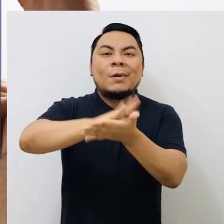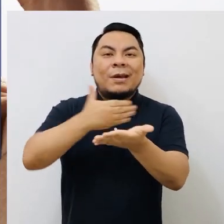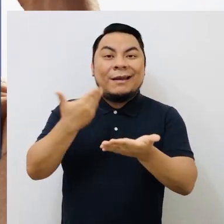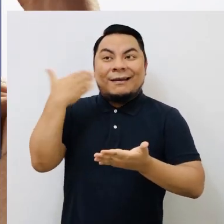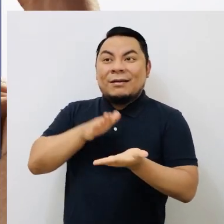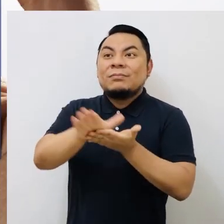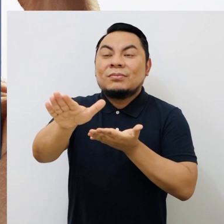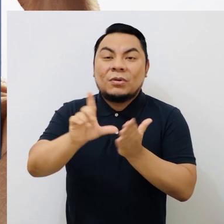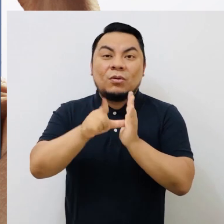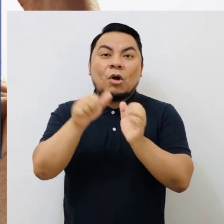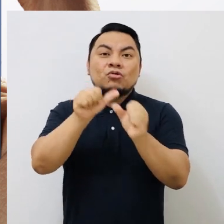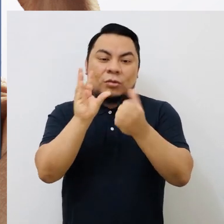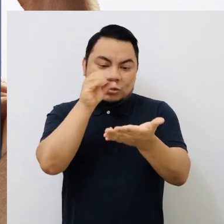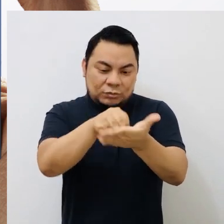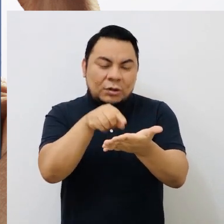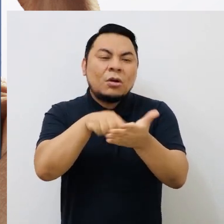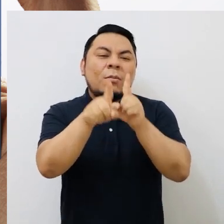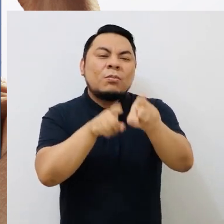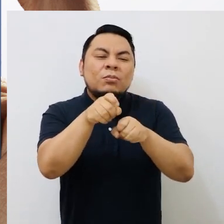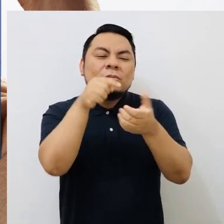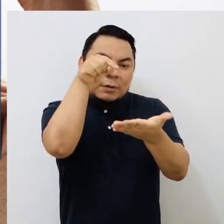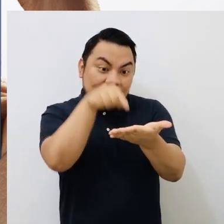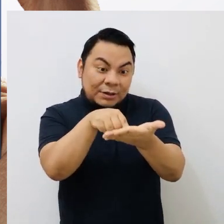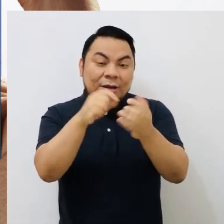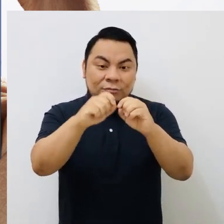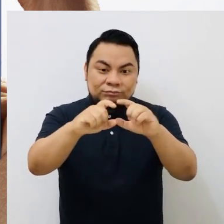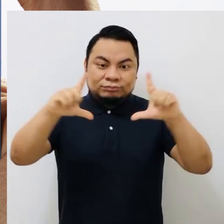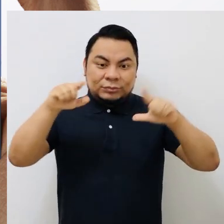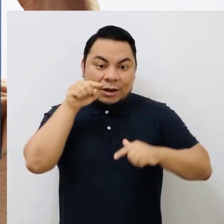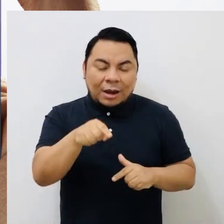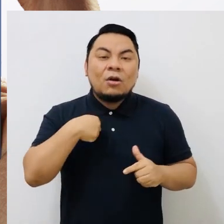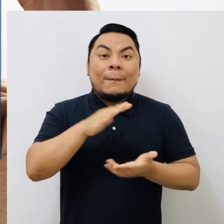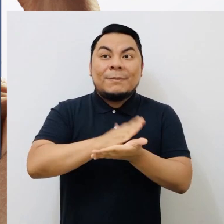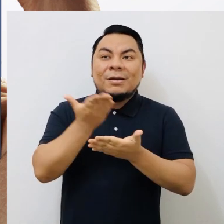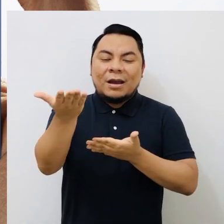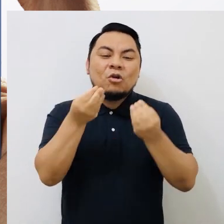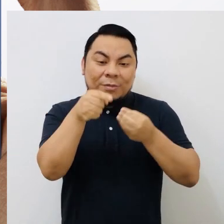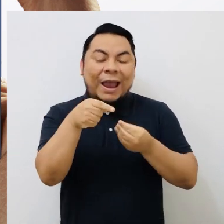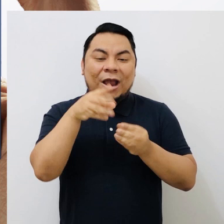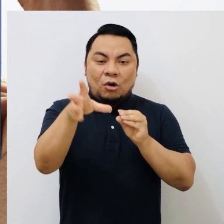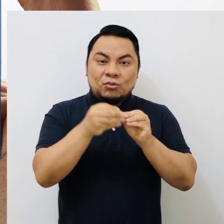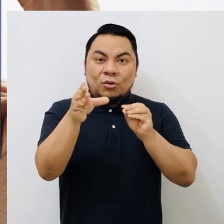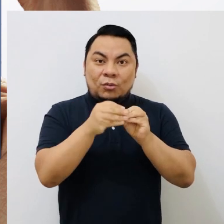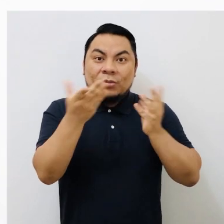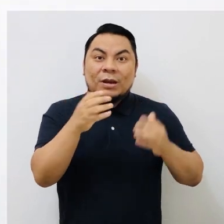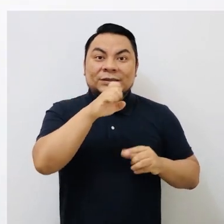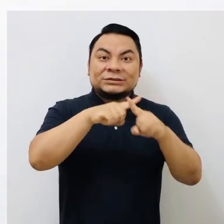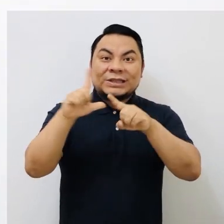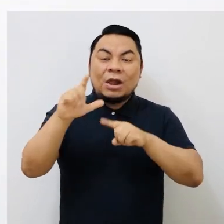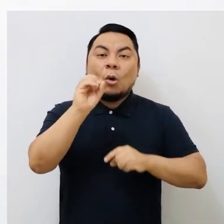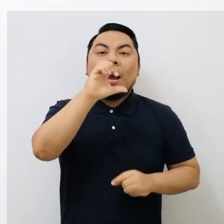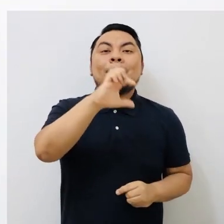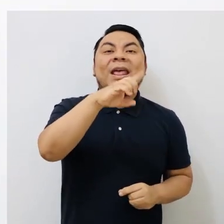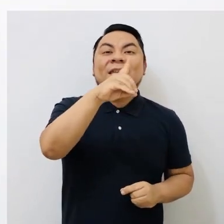verificación. Selecciona Consultar. Podrás visualizar el estado del trámite y descargarlo en archivo Excel o PDF. Para